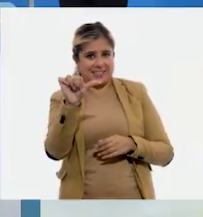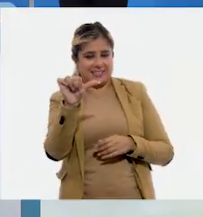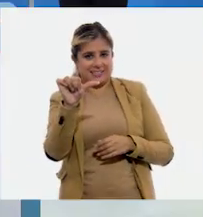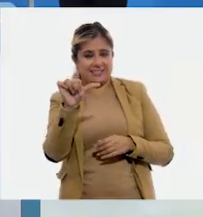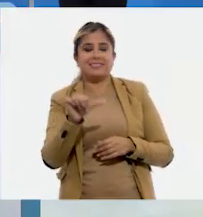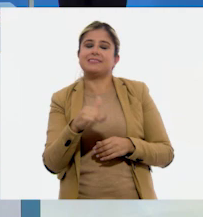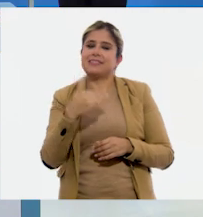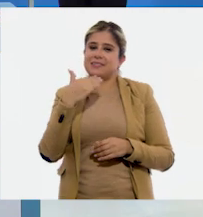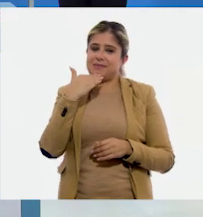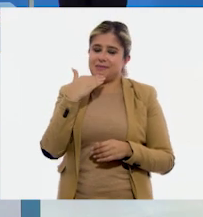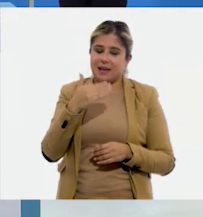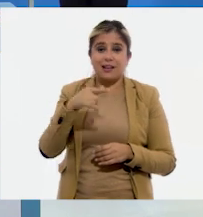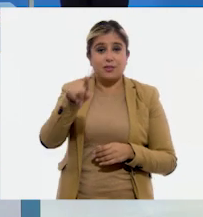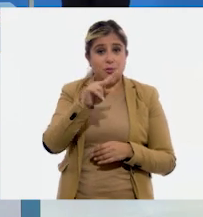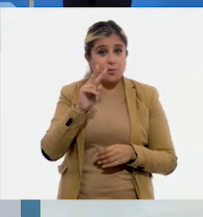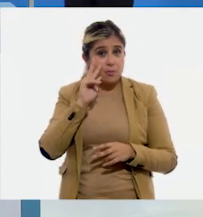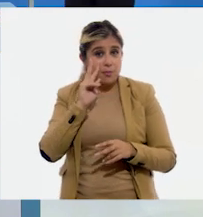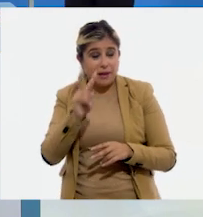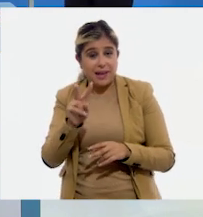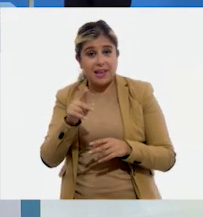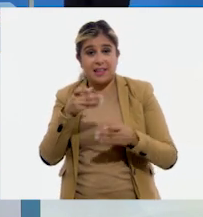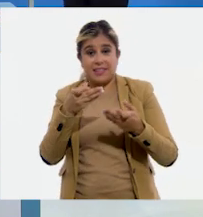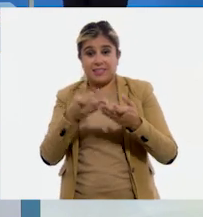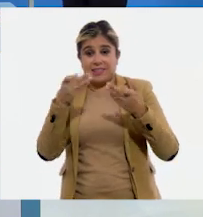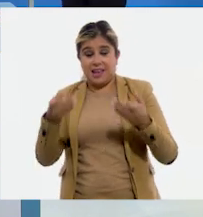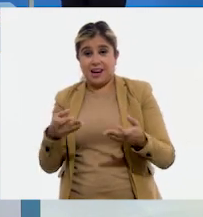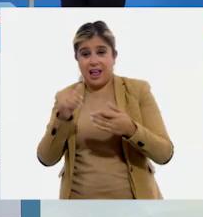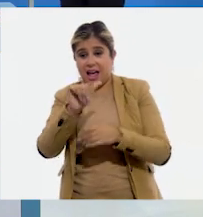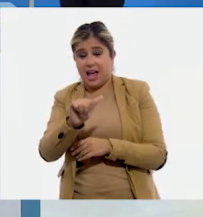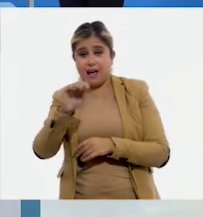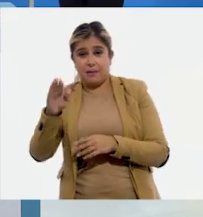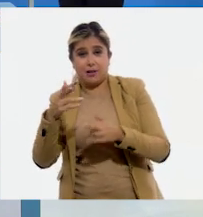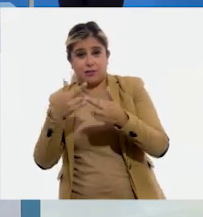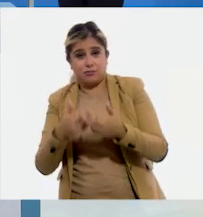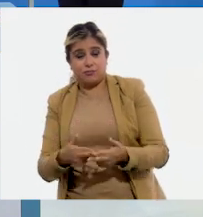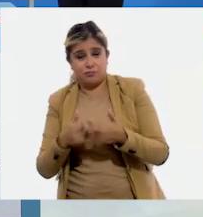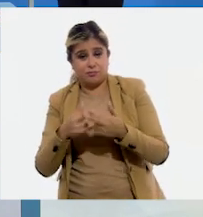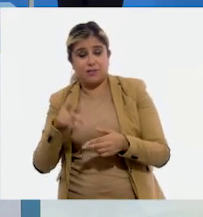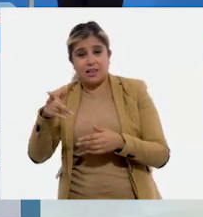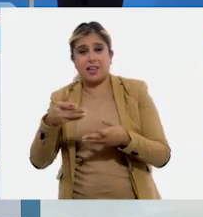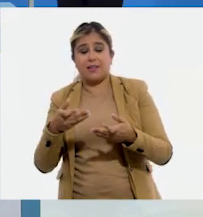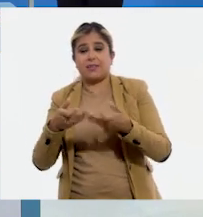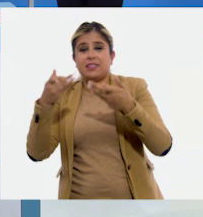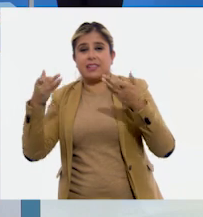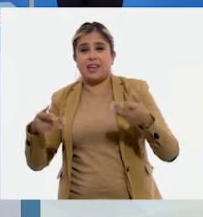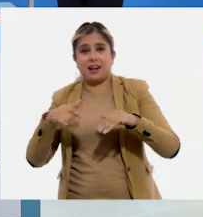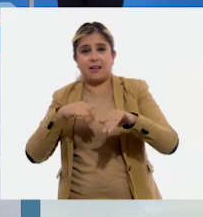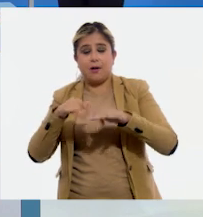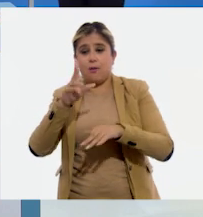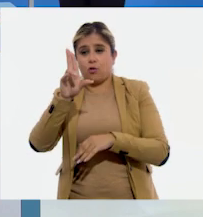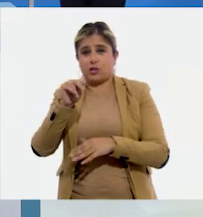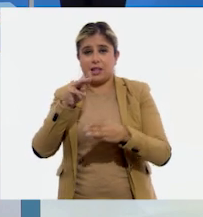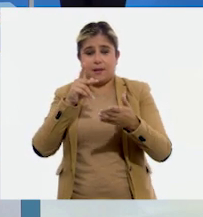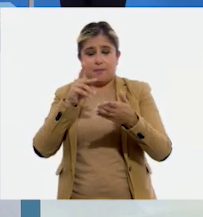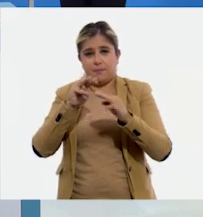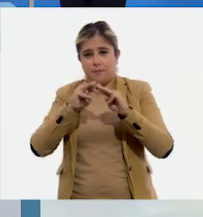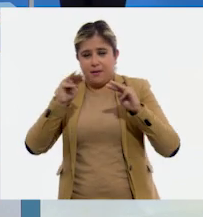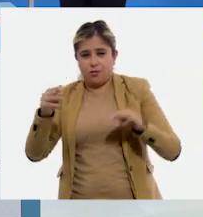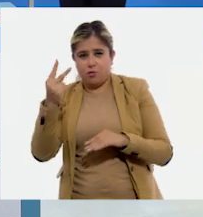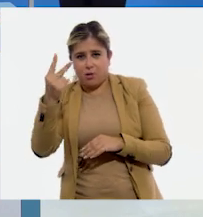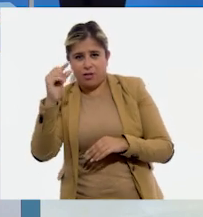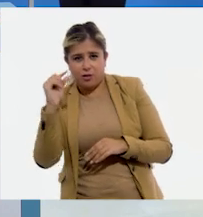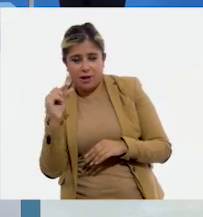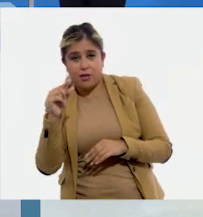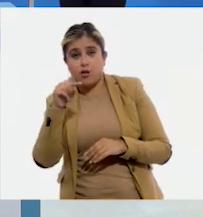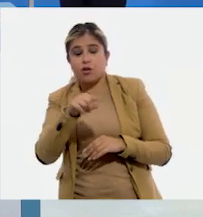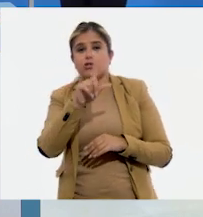bien, porque si se dan cuenta, los dos terrenos que nos sobran tiene este un área de 80 metros cuadrados y este un